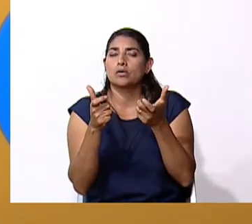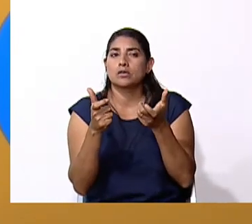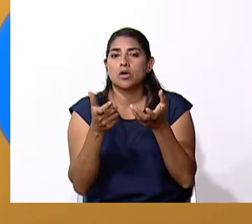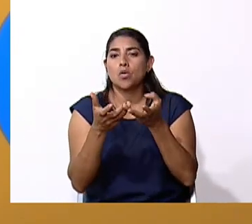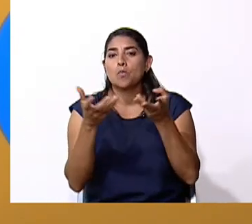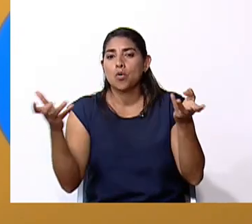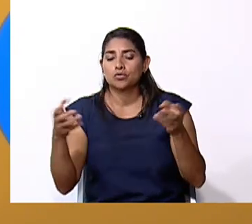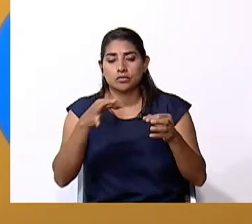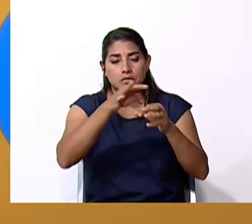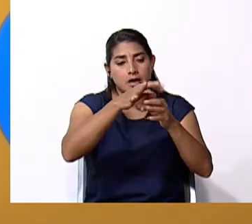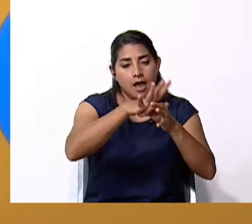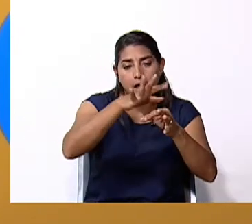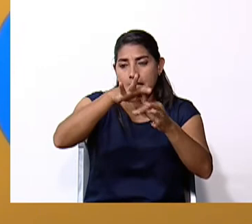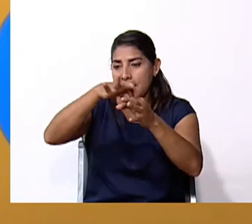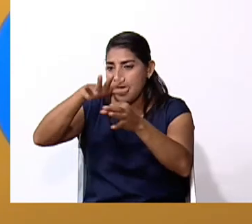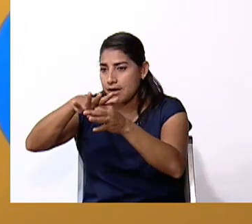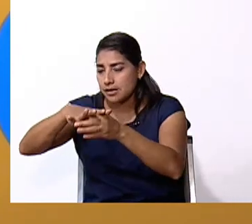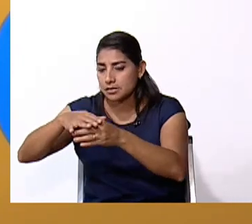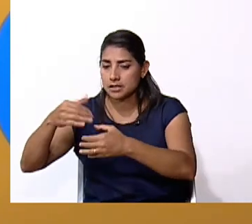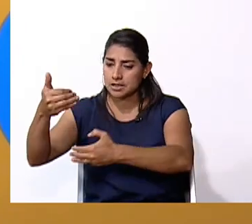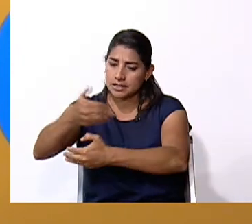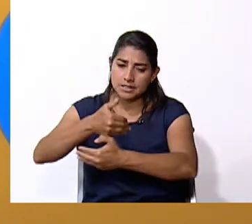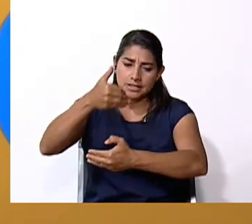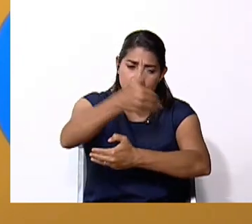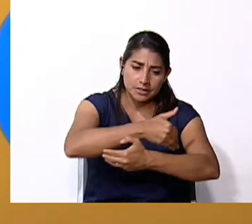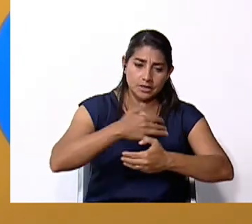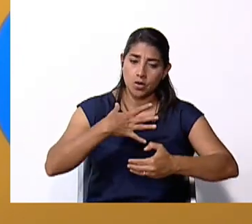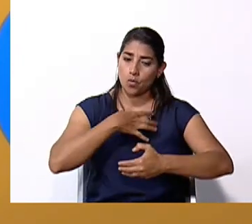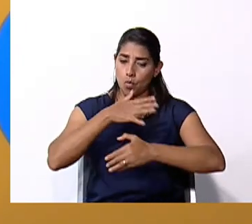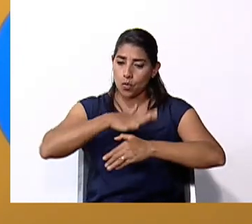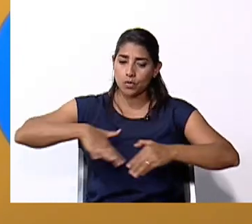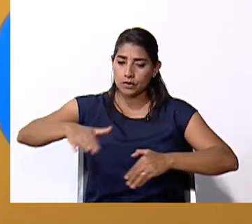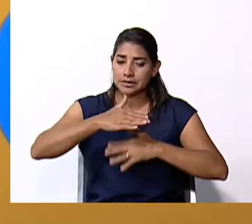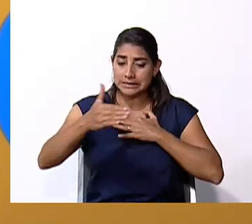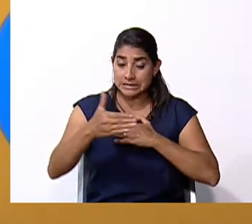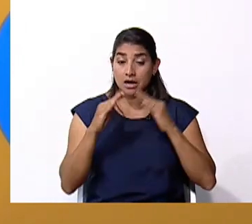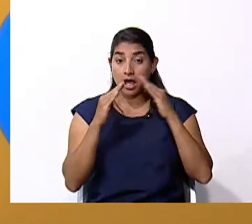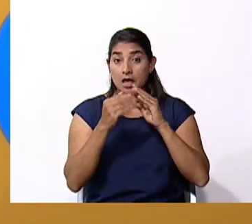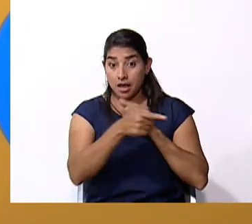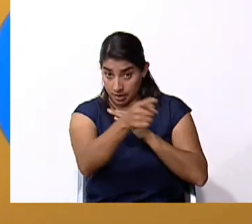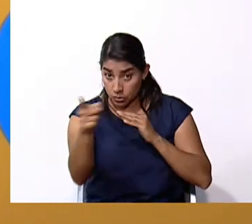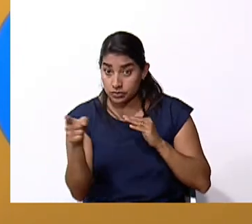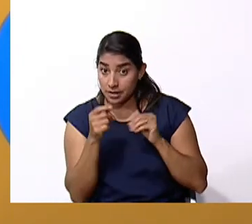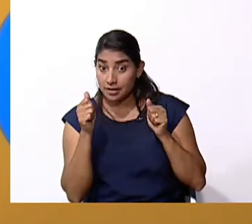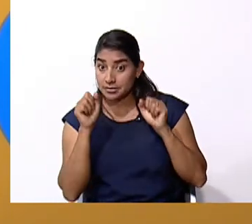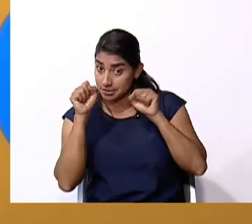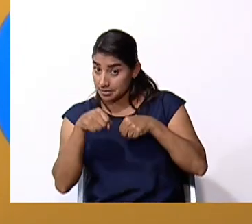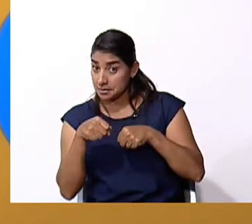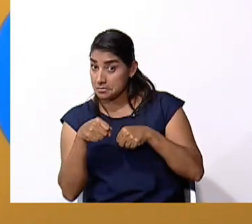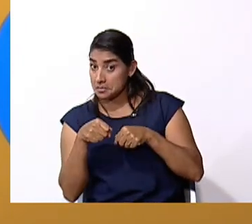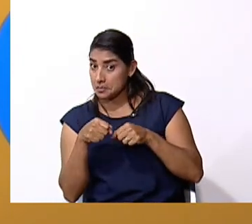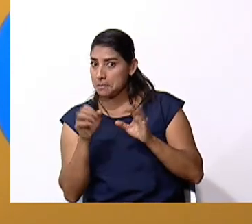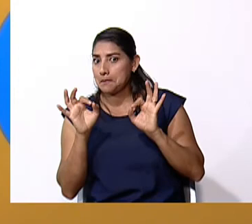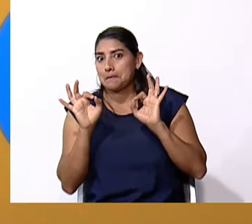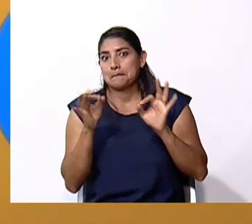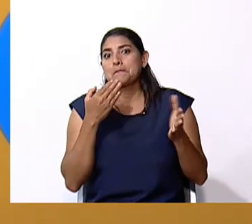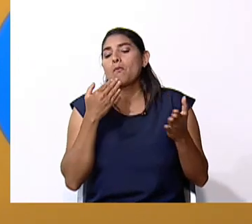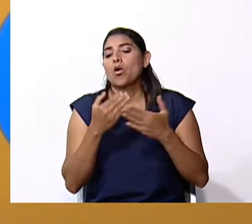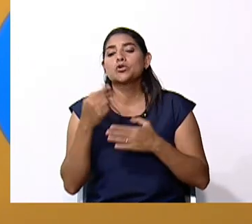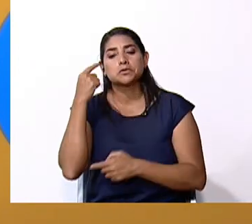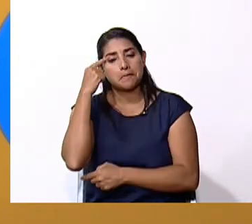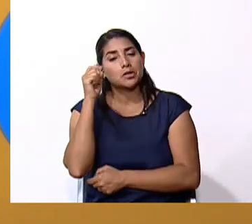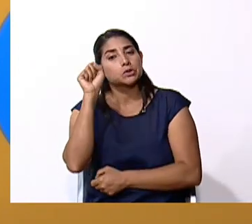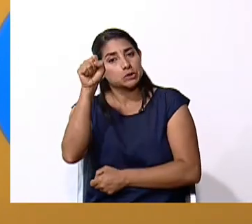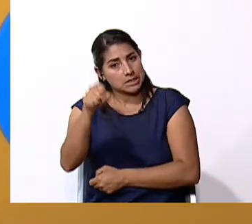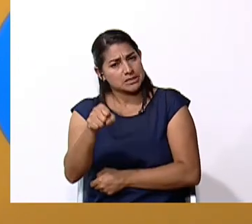productos agrícolas que se cosechan en la región donde usted vive. ¿Sí? Bueno, yo creo que